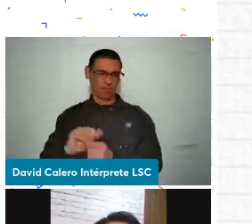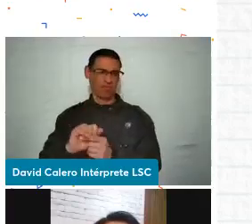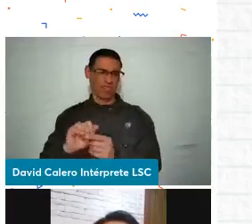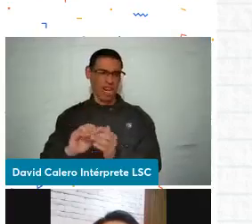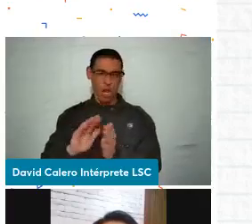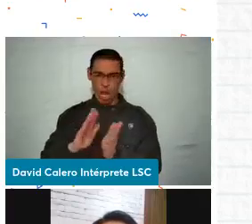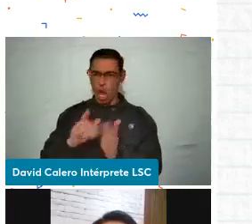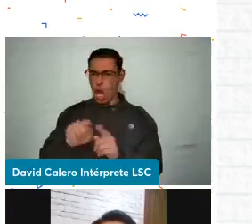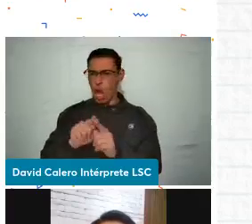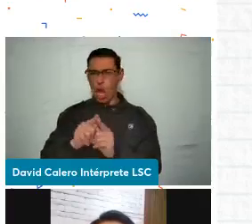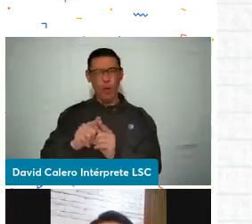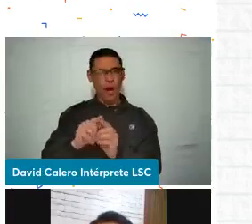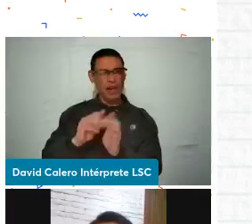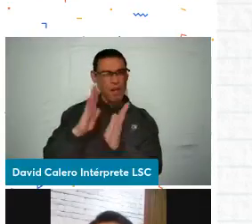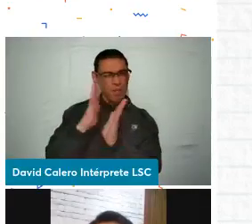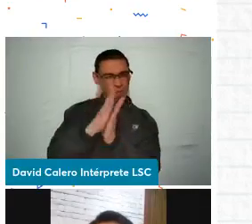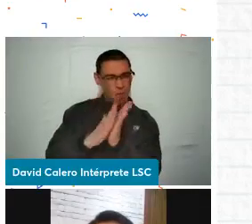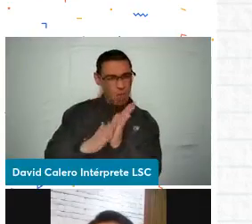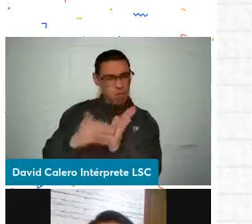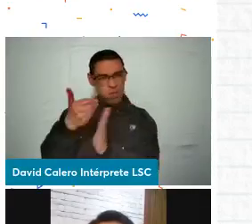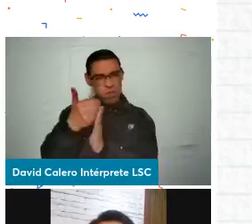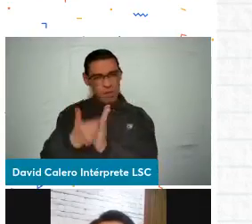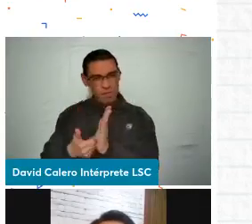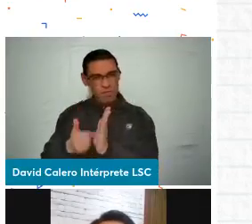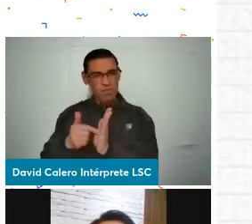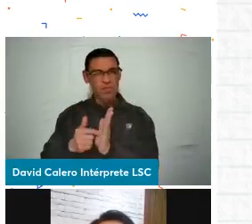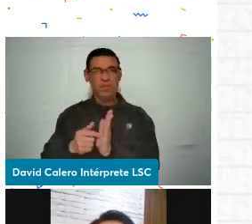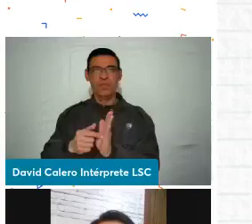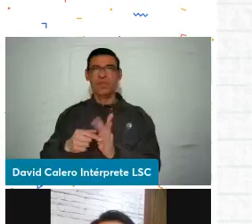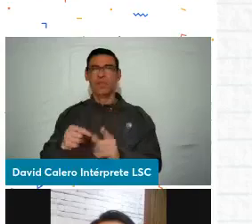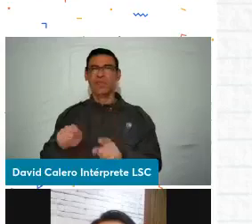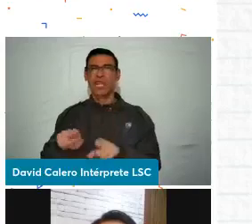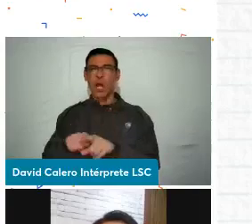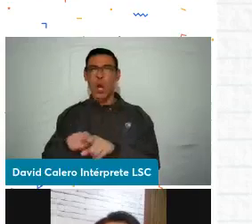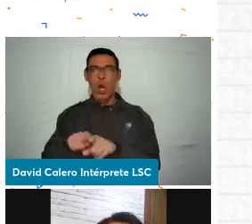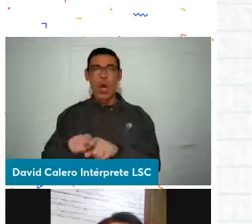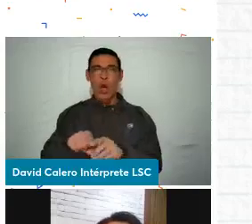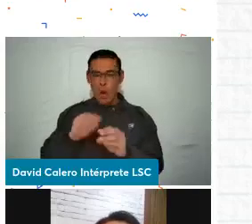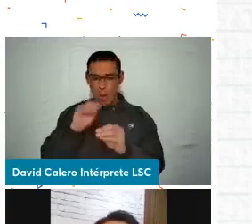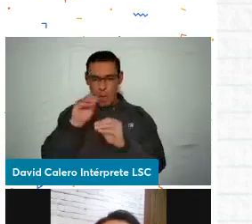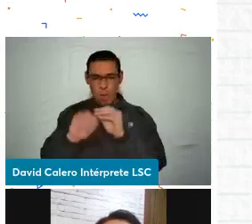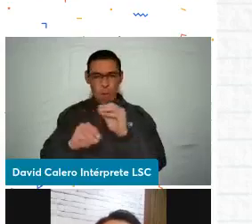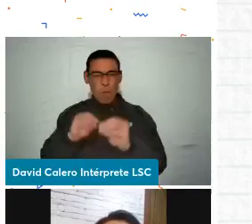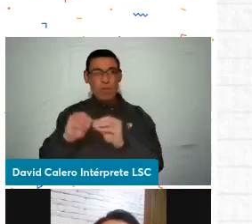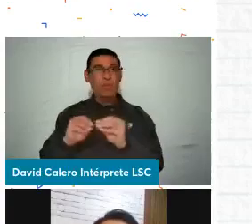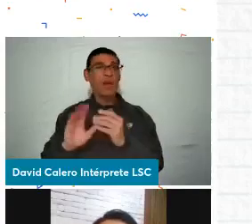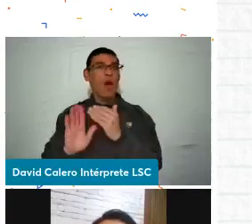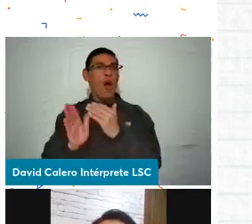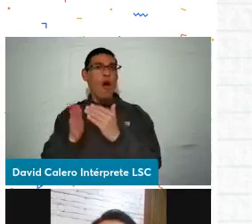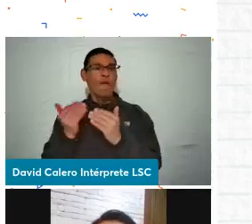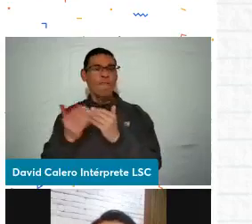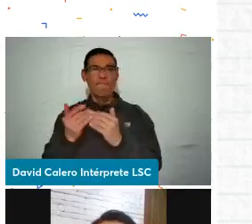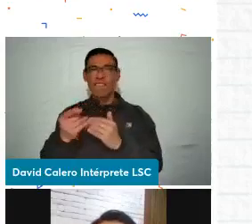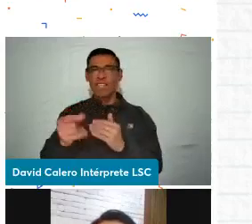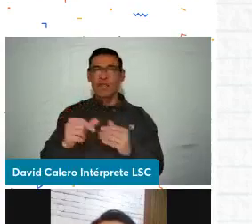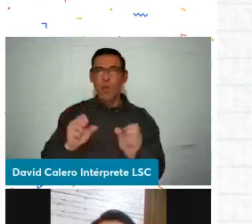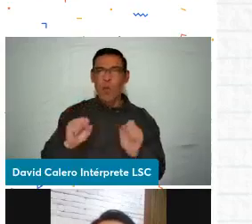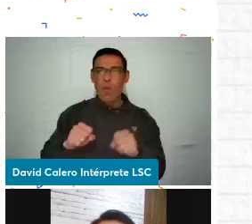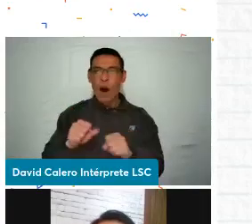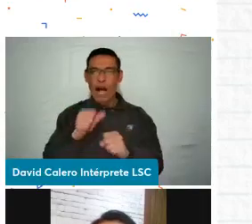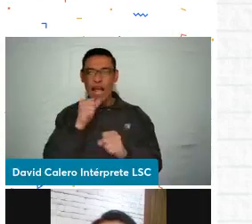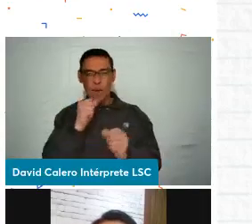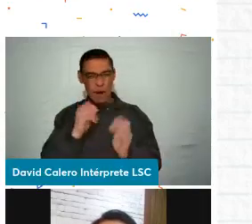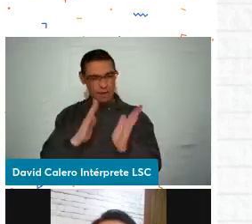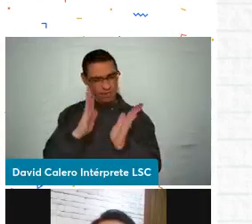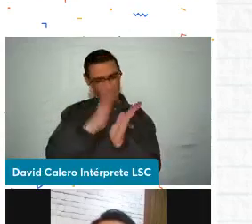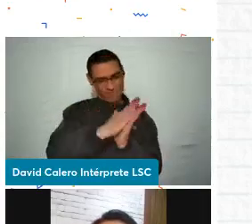funcionalidad que es como la imagen que ustedes ven, en la cual ellos van a colorear una plantilla que